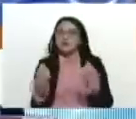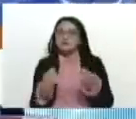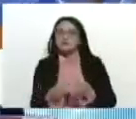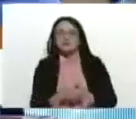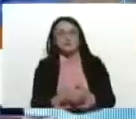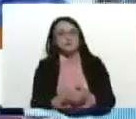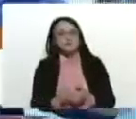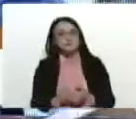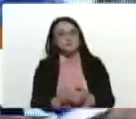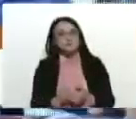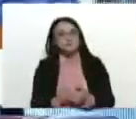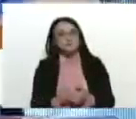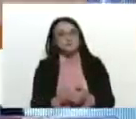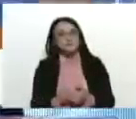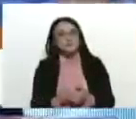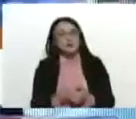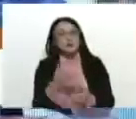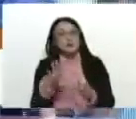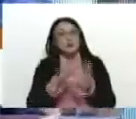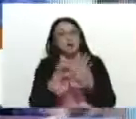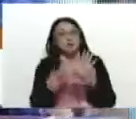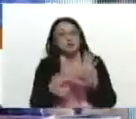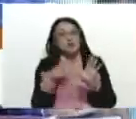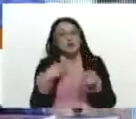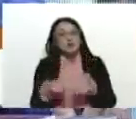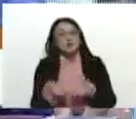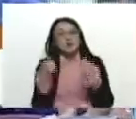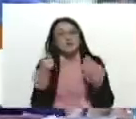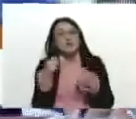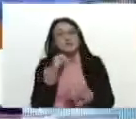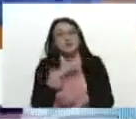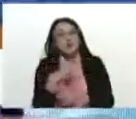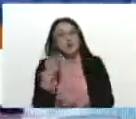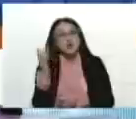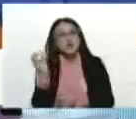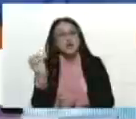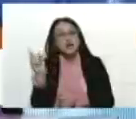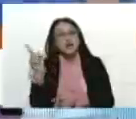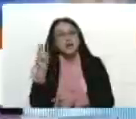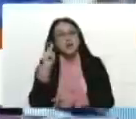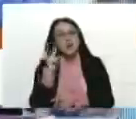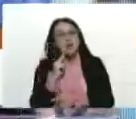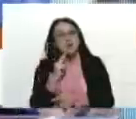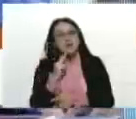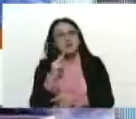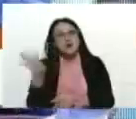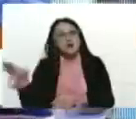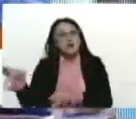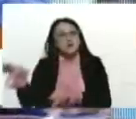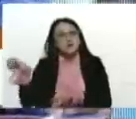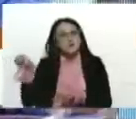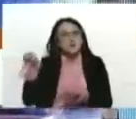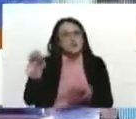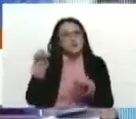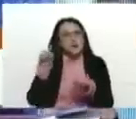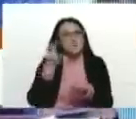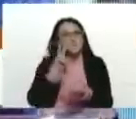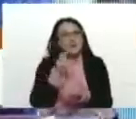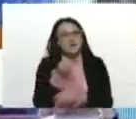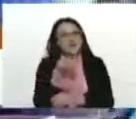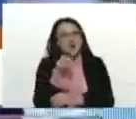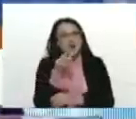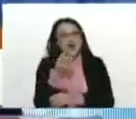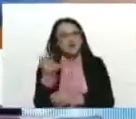y con la Constitución querían derogar la historia se llevaron a bolívar de allá del salón ayacucho de nuestra de nuestro Palacio de Miraflores